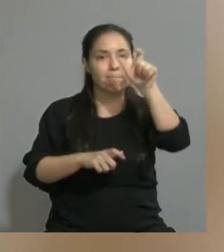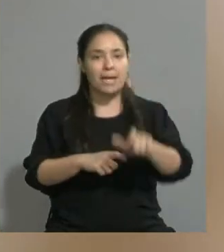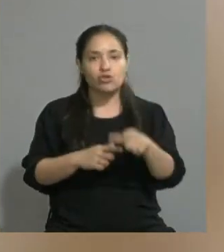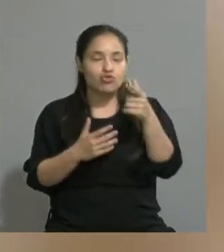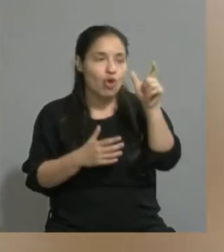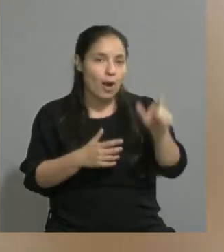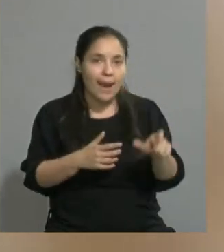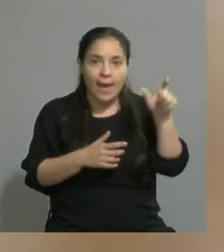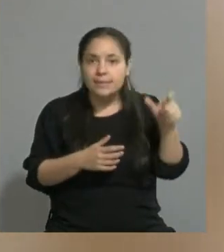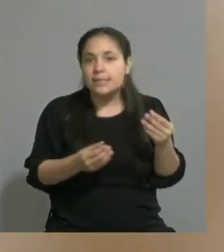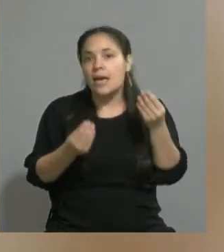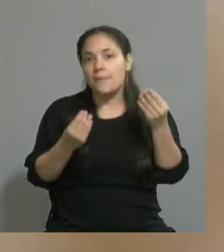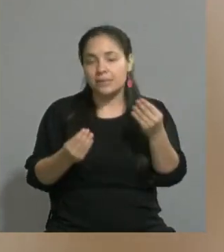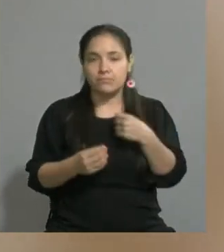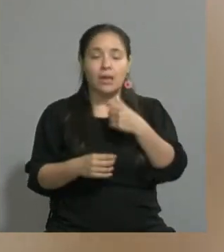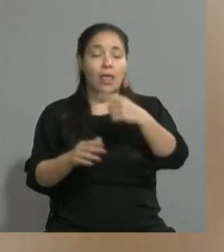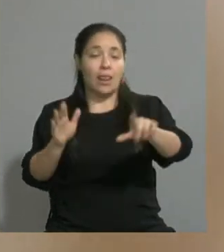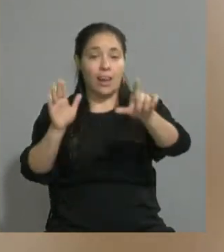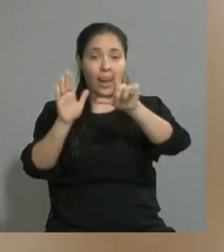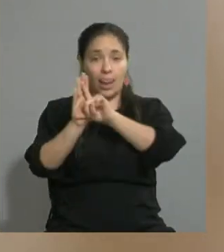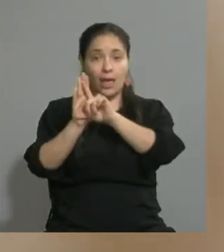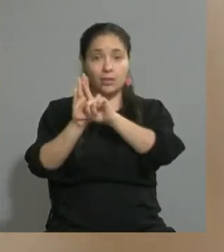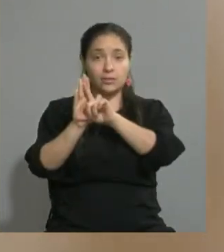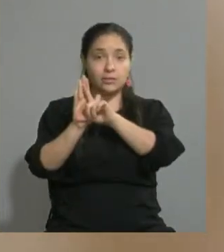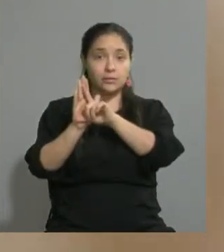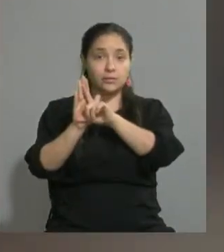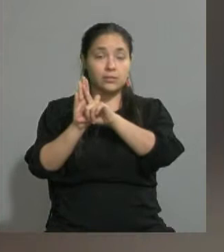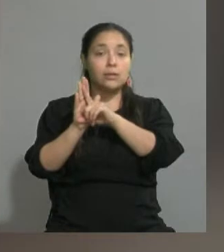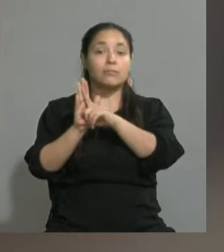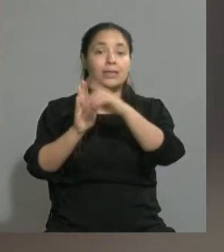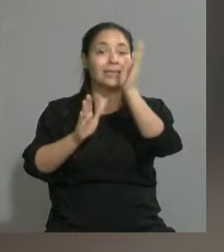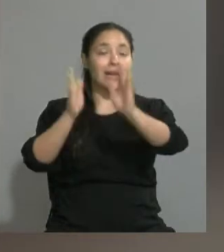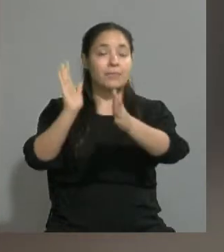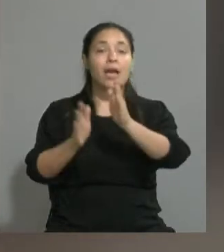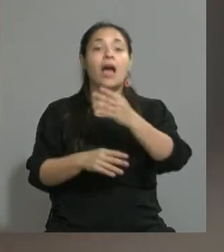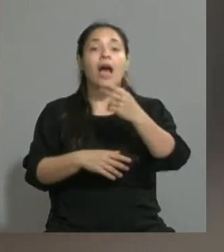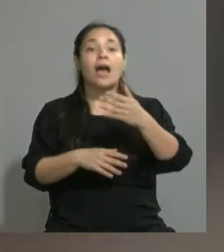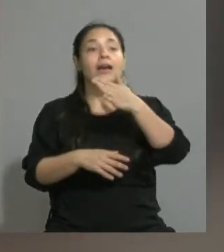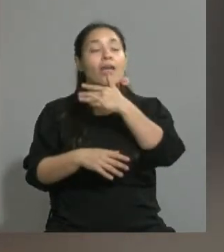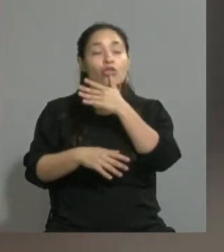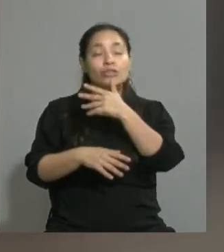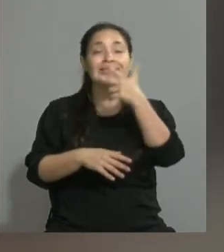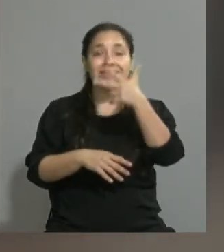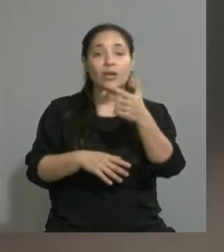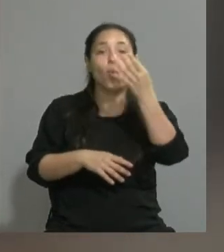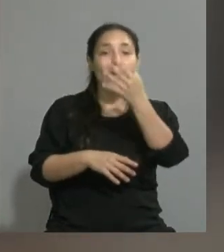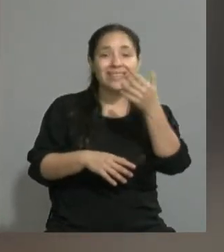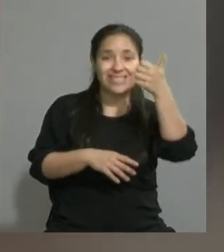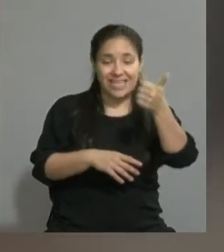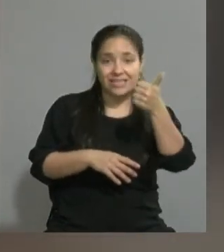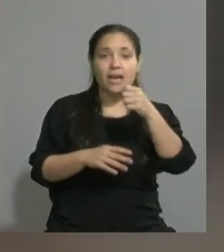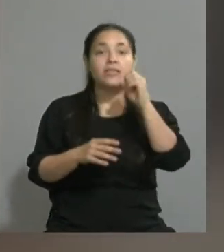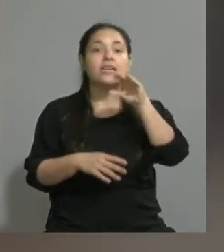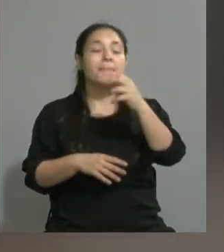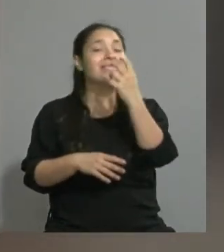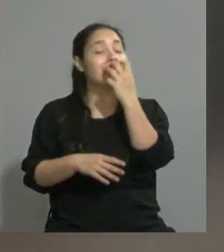personas? La ley que atrapa estas conductas, la 14346, llamada